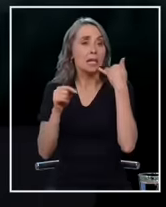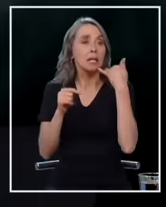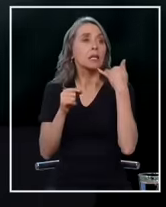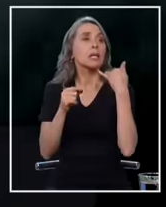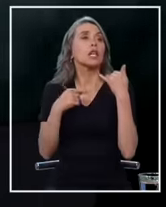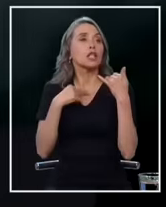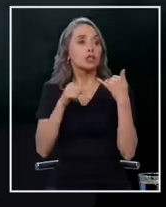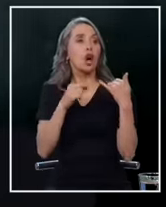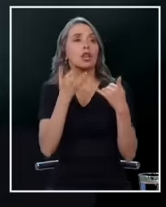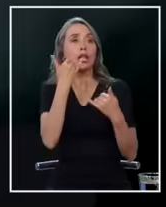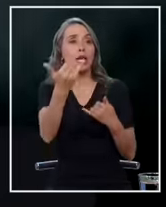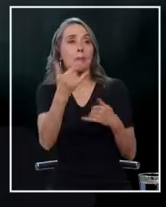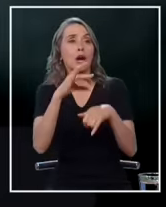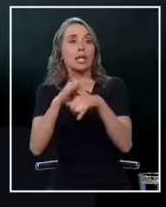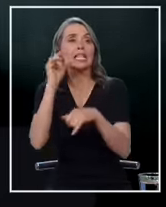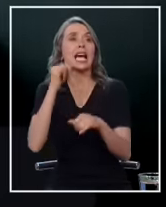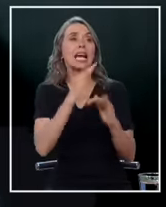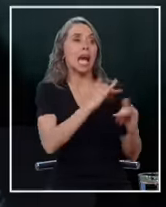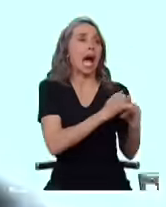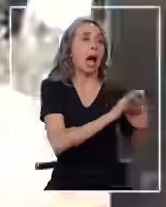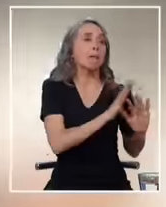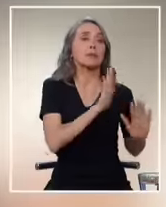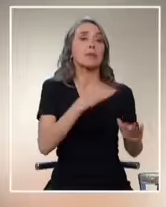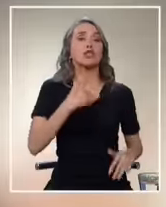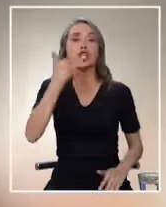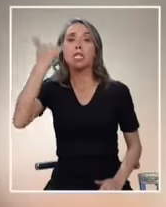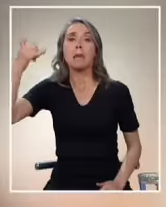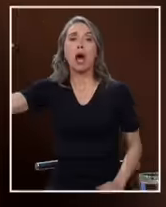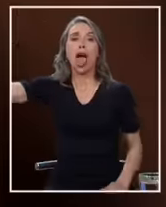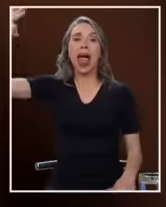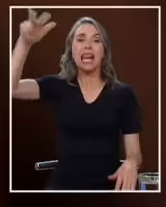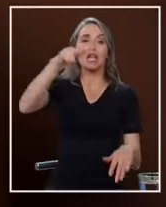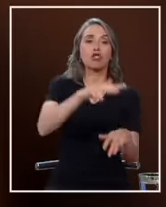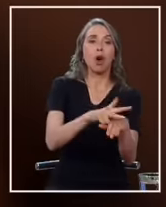la clínica, estoy en contacto, amiga. Estoy llamando al helicóptero.